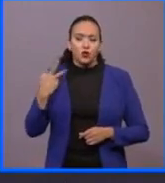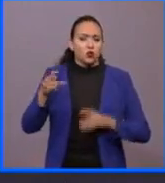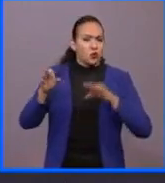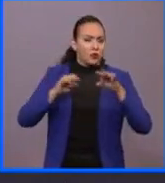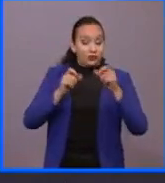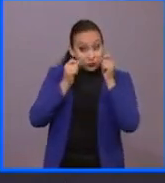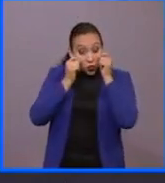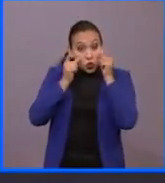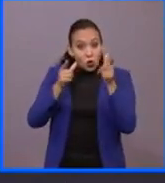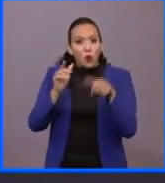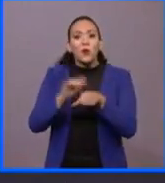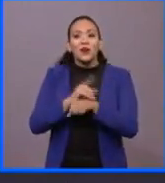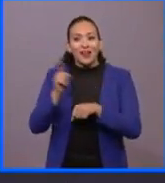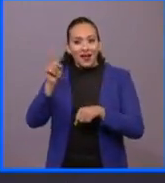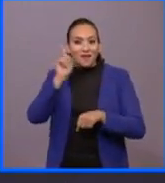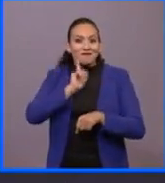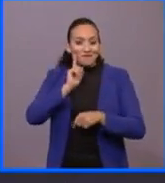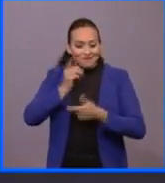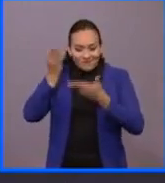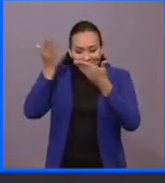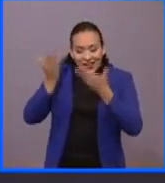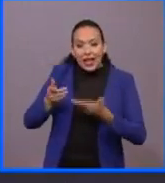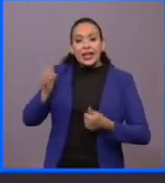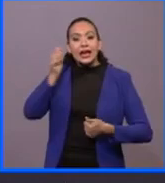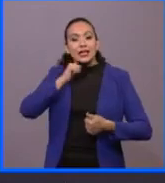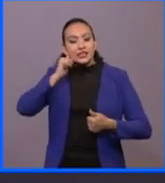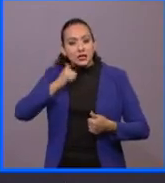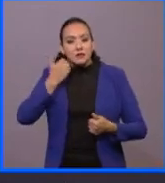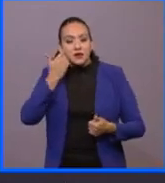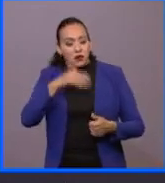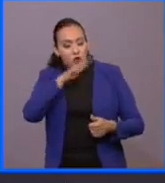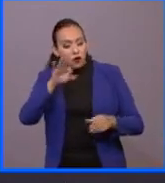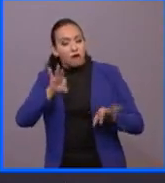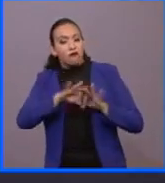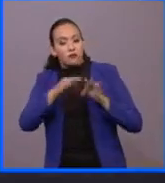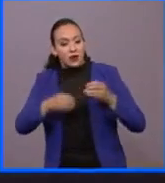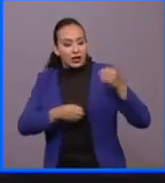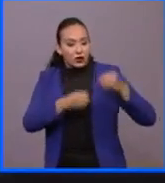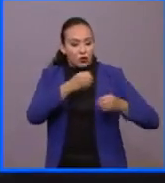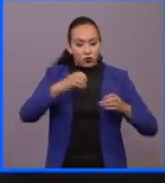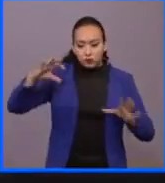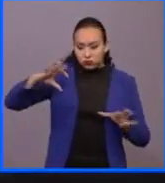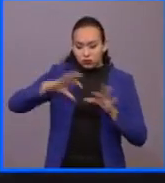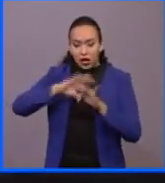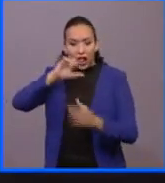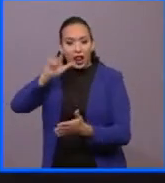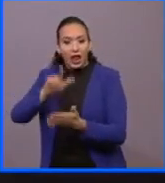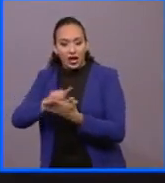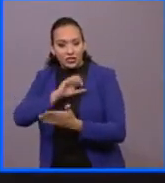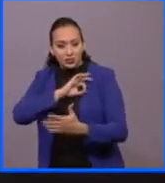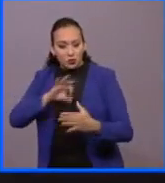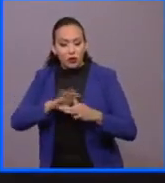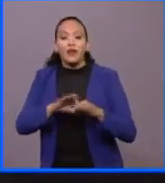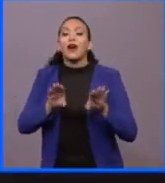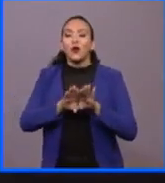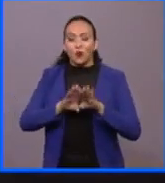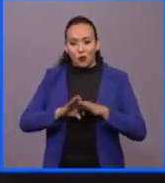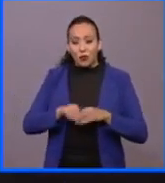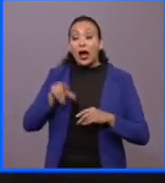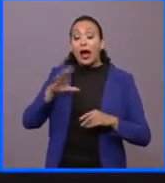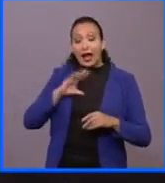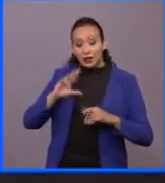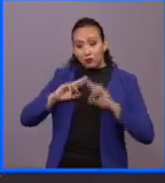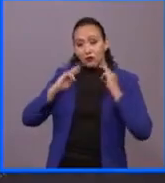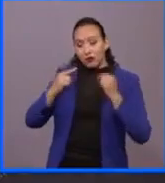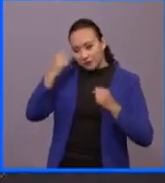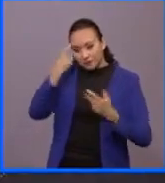Piña Hernández para acercar a las personas juzgadoras el conocimiento científico a través de la unidad que se creó para